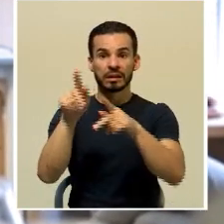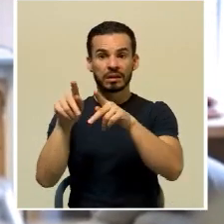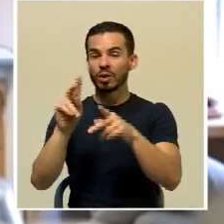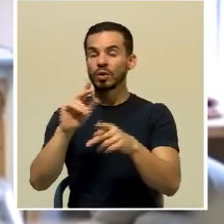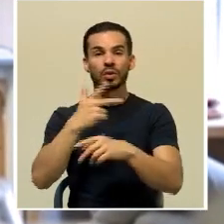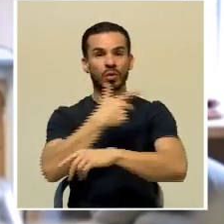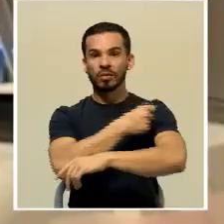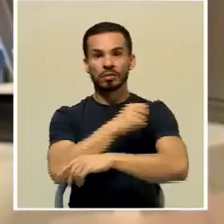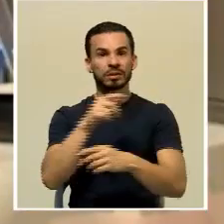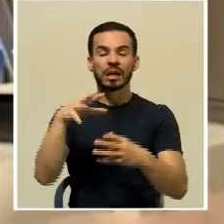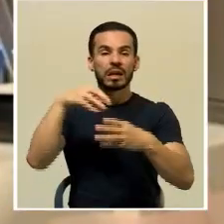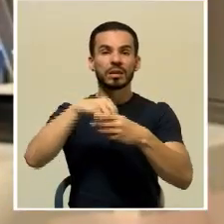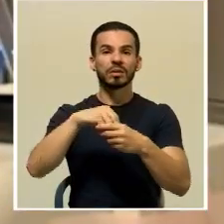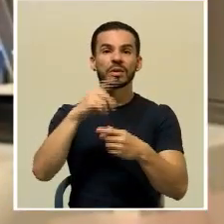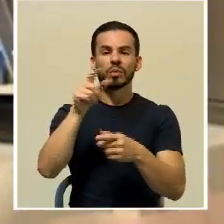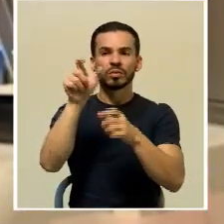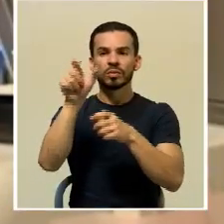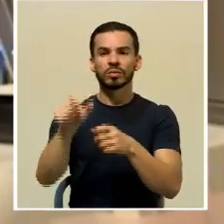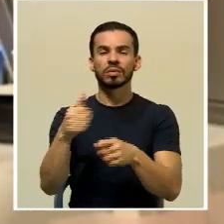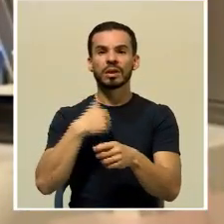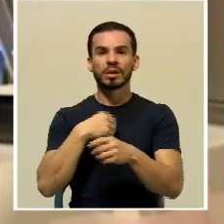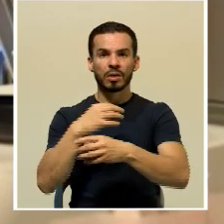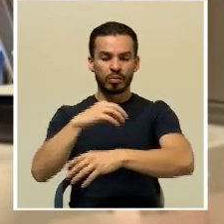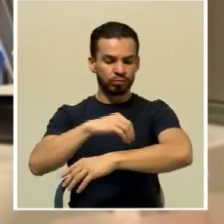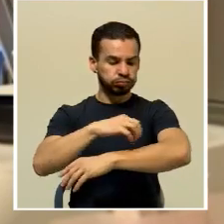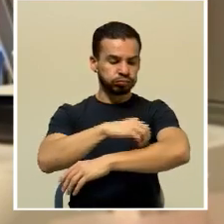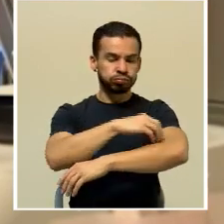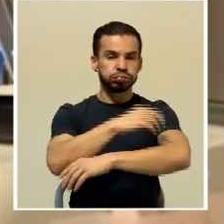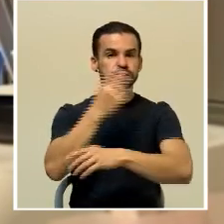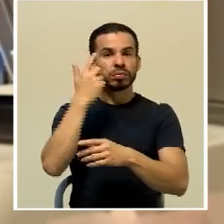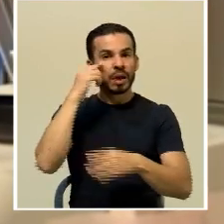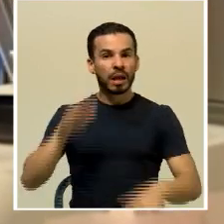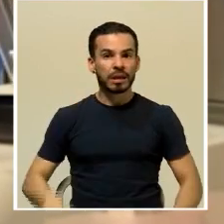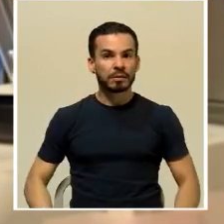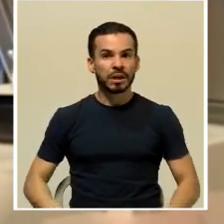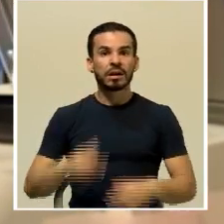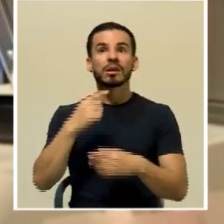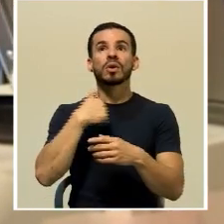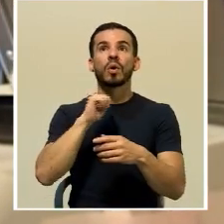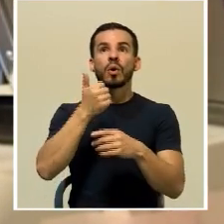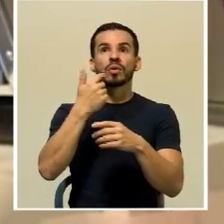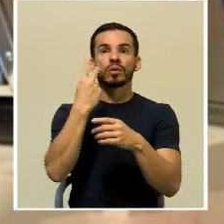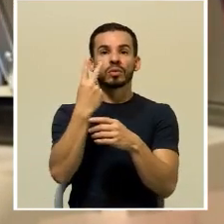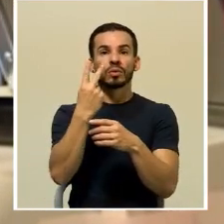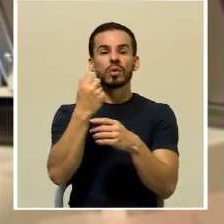su segunda dosis, incluyendo uno que tuvo sarpullidos en sus piernas, y otros 2